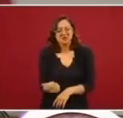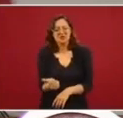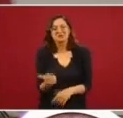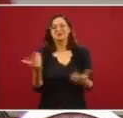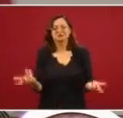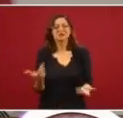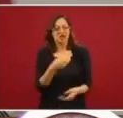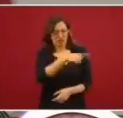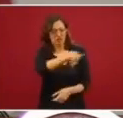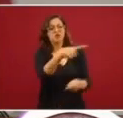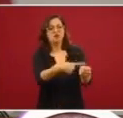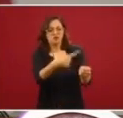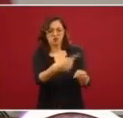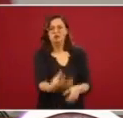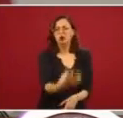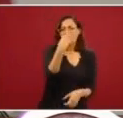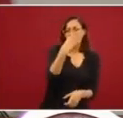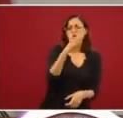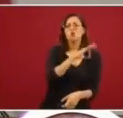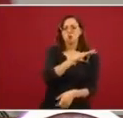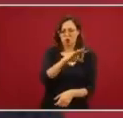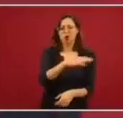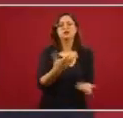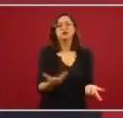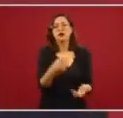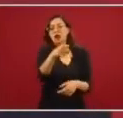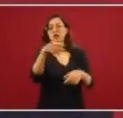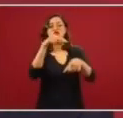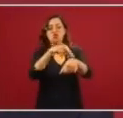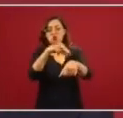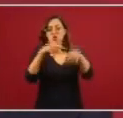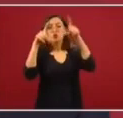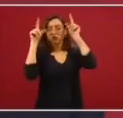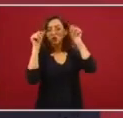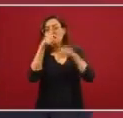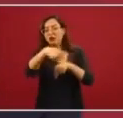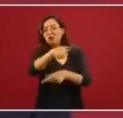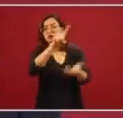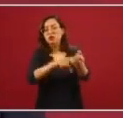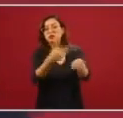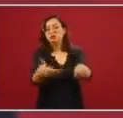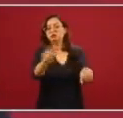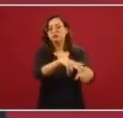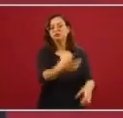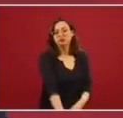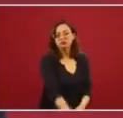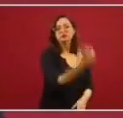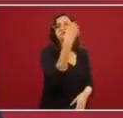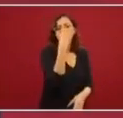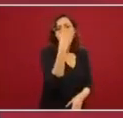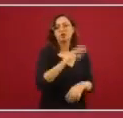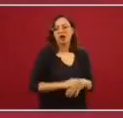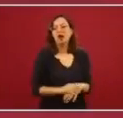ejemplo pueden ser útiles para el personal de salud que tiene que tratar a las personas que tienen el kobe 19 o para las personas que no lo